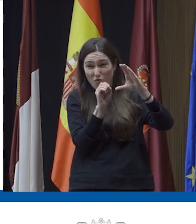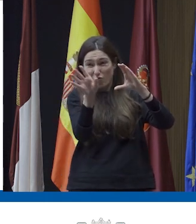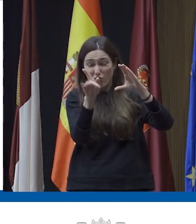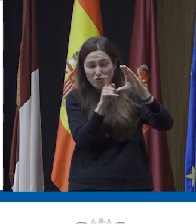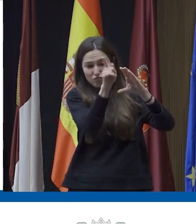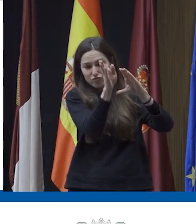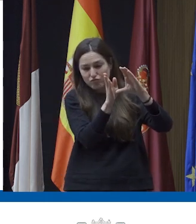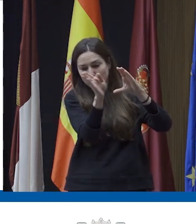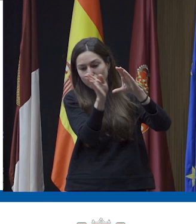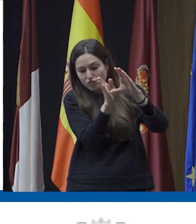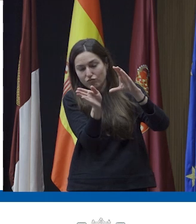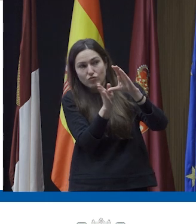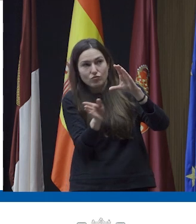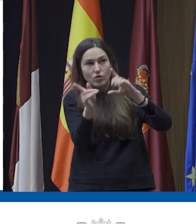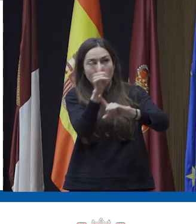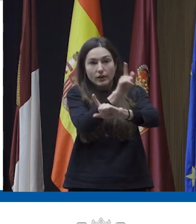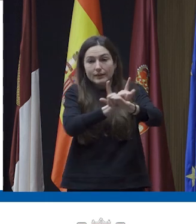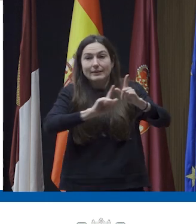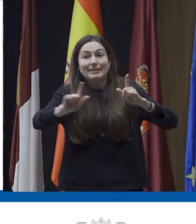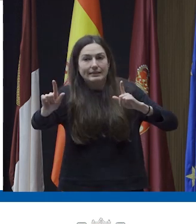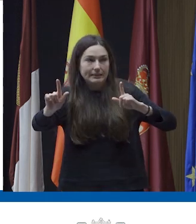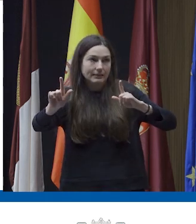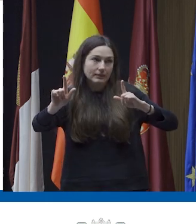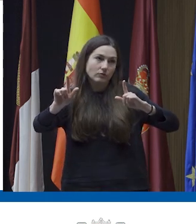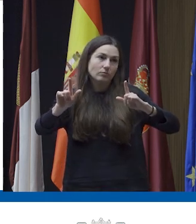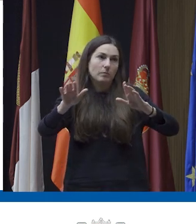Entonces tendríamos un foco de lejos, un foco